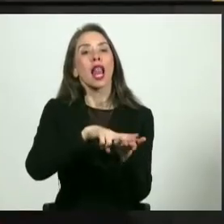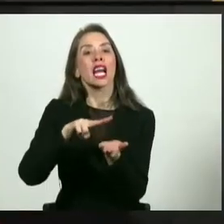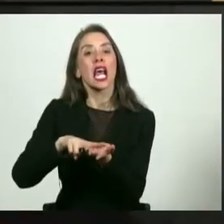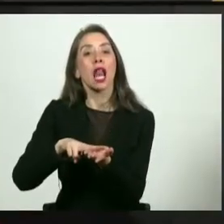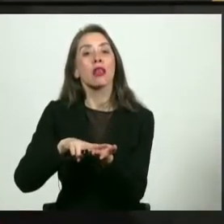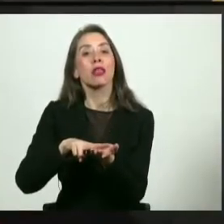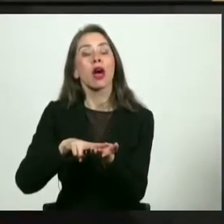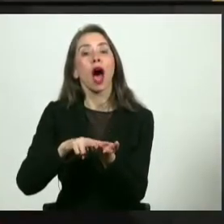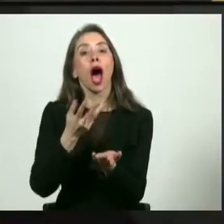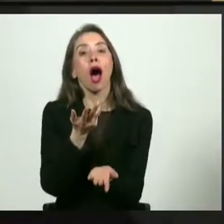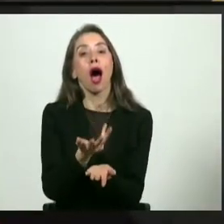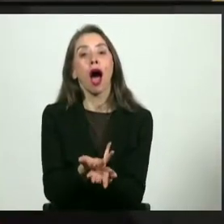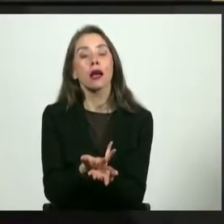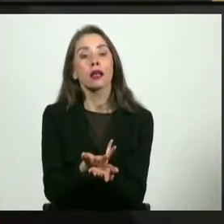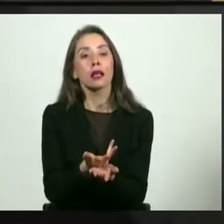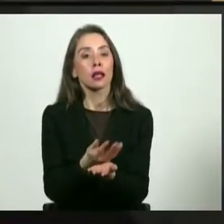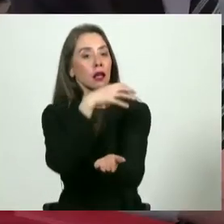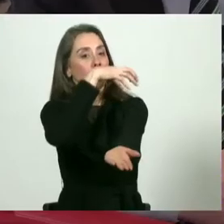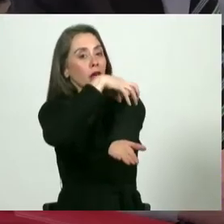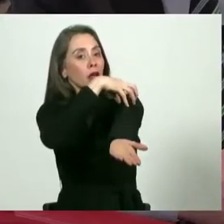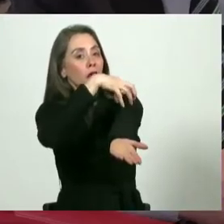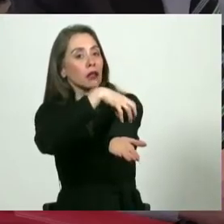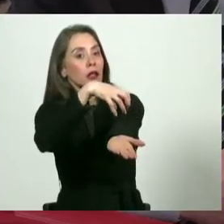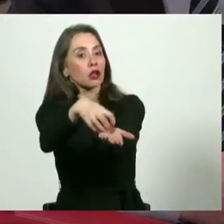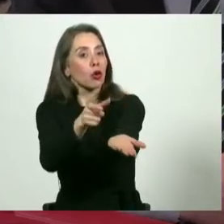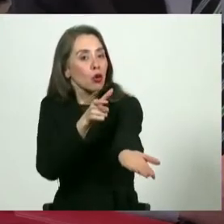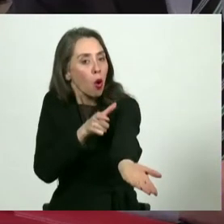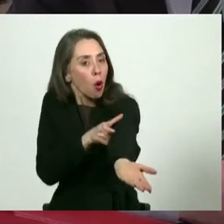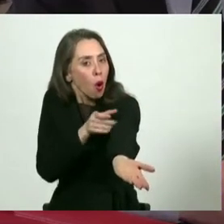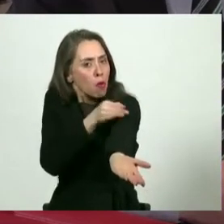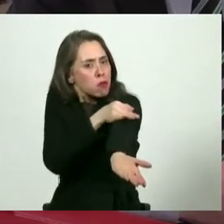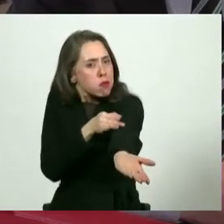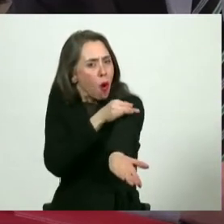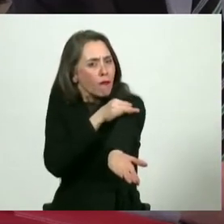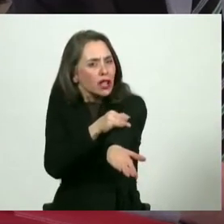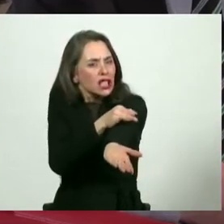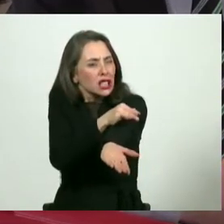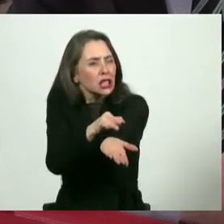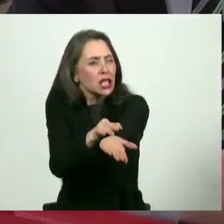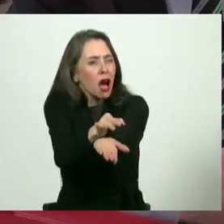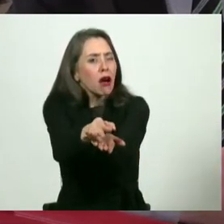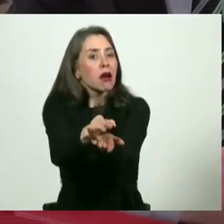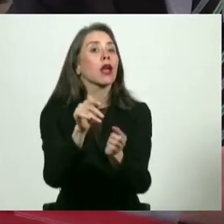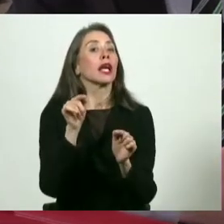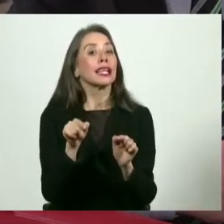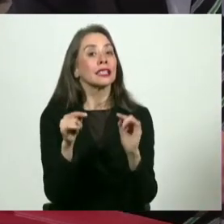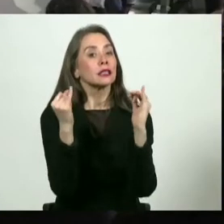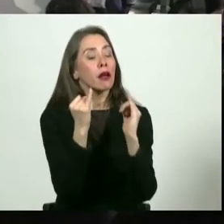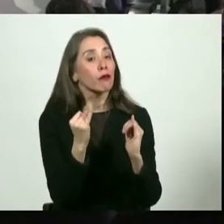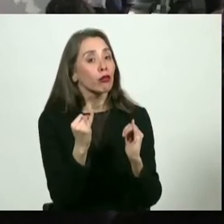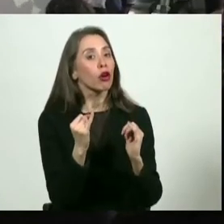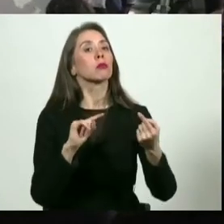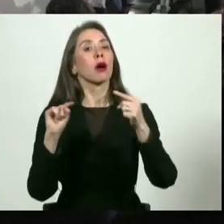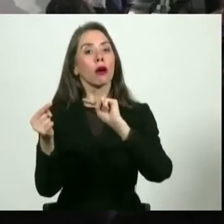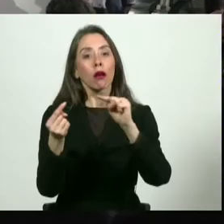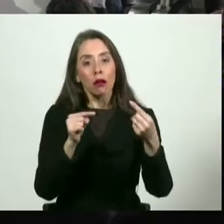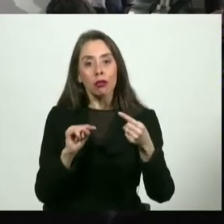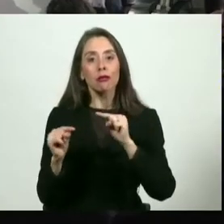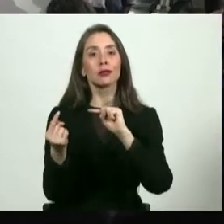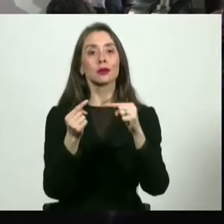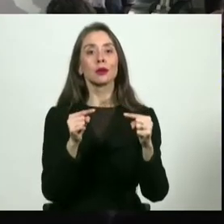también en nuestro mundo de regiones, de provincias también. Entonces, yo creo que el modelo tiene que ser muy discutido,